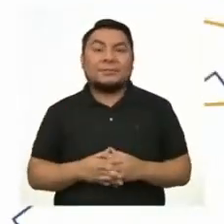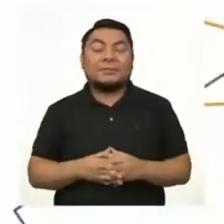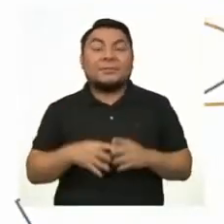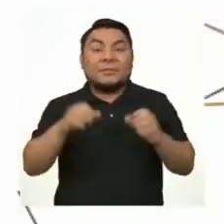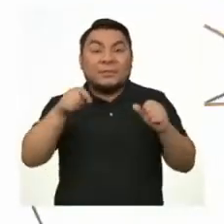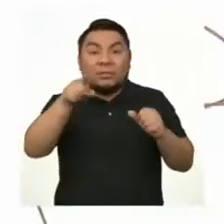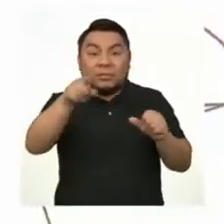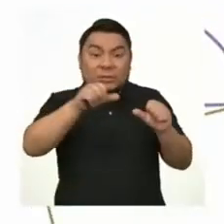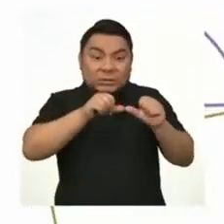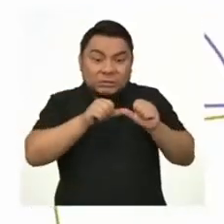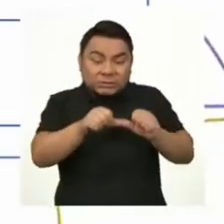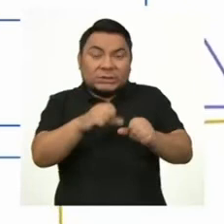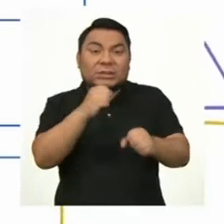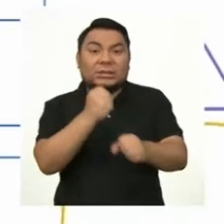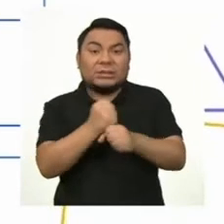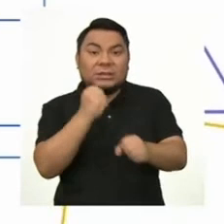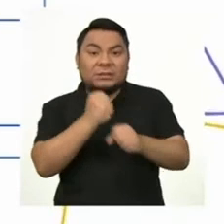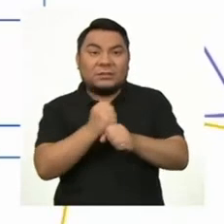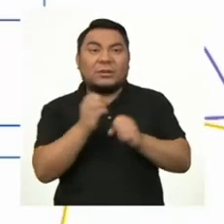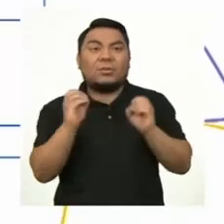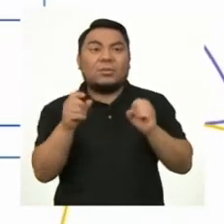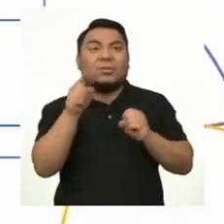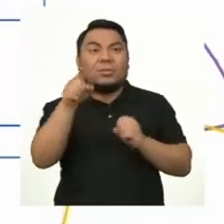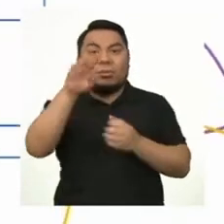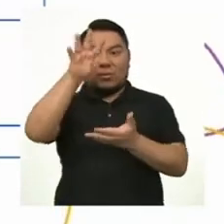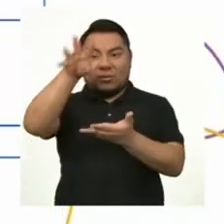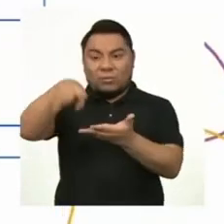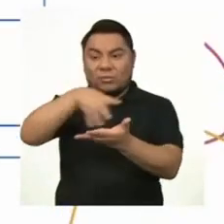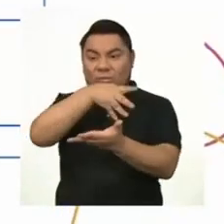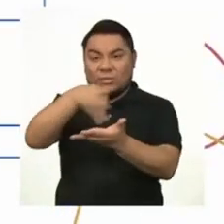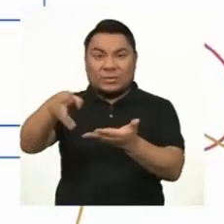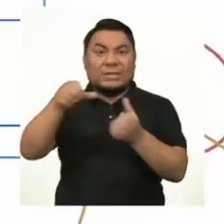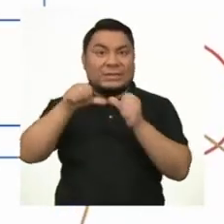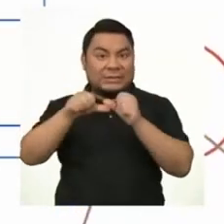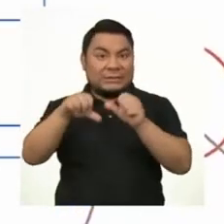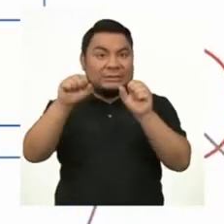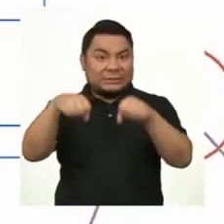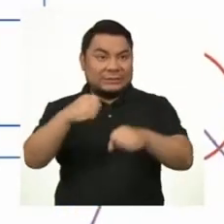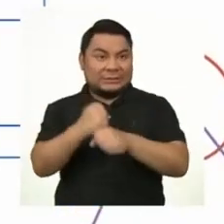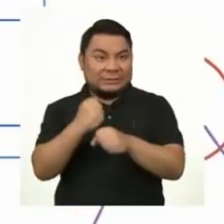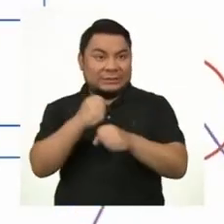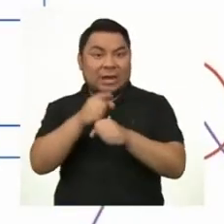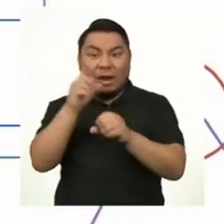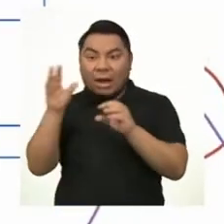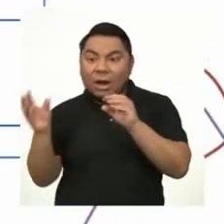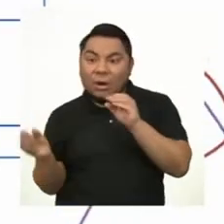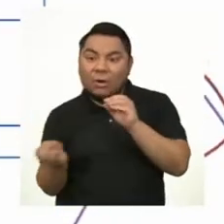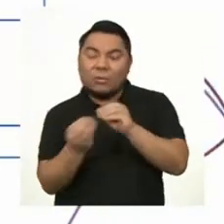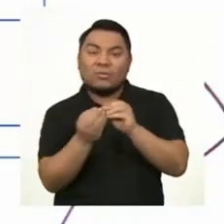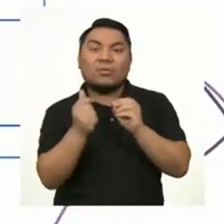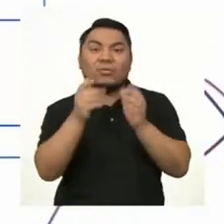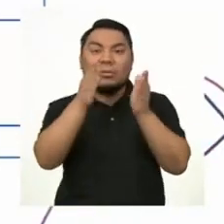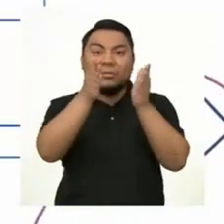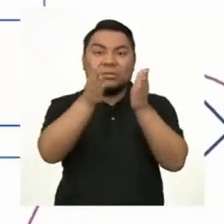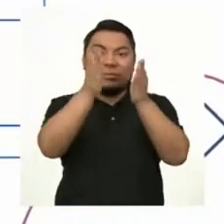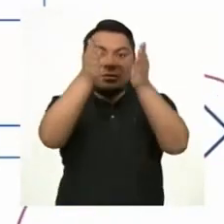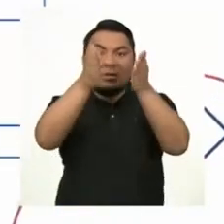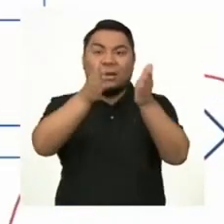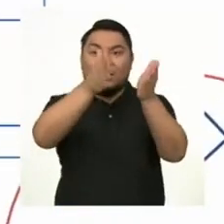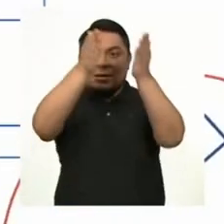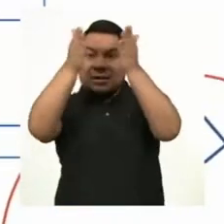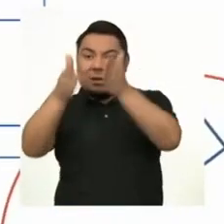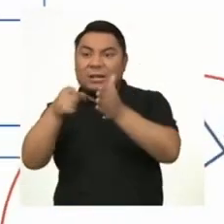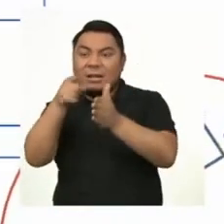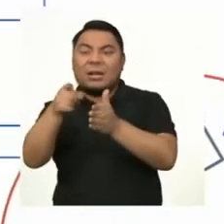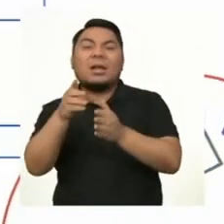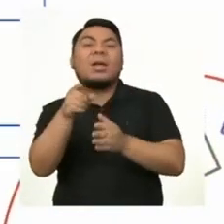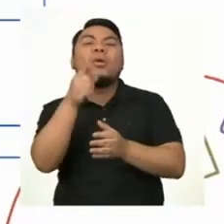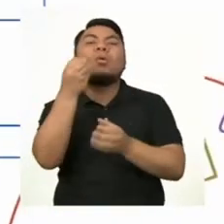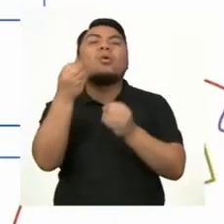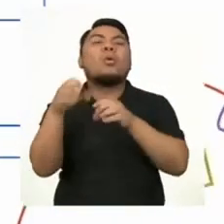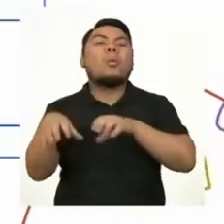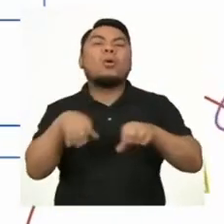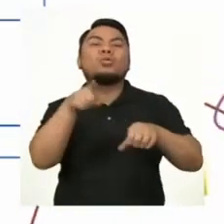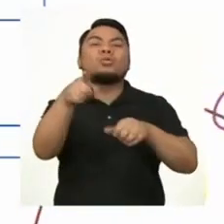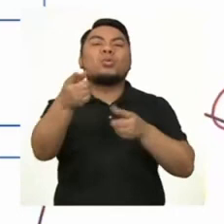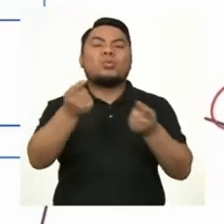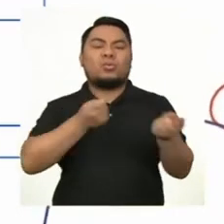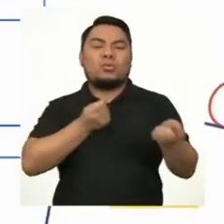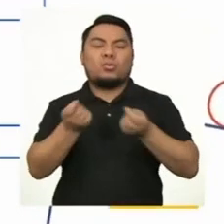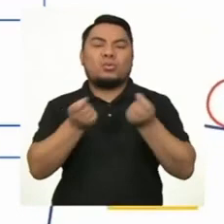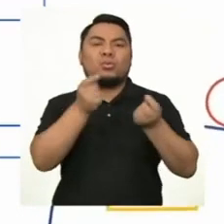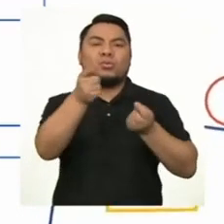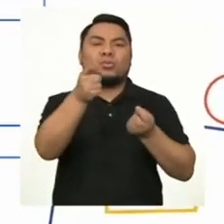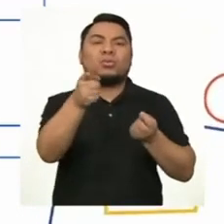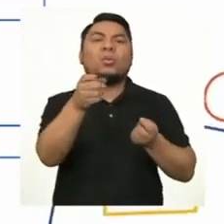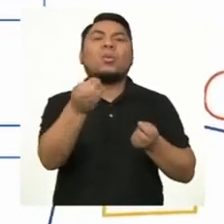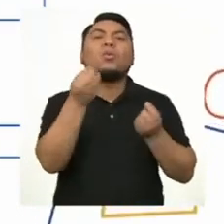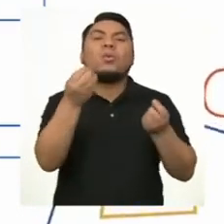Vamos a seguir trabajando con el cuadro. Ahora añadiremos una columna acerca de cómo tú has manejado o